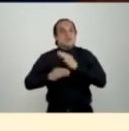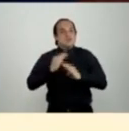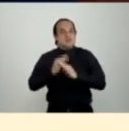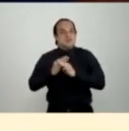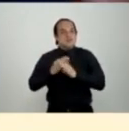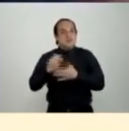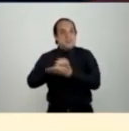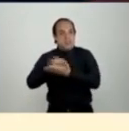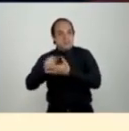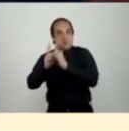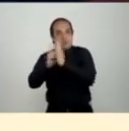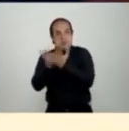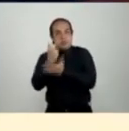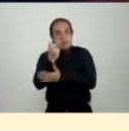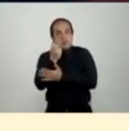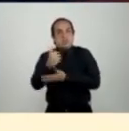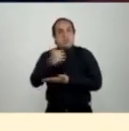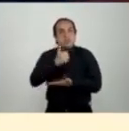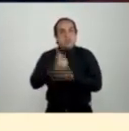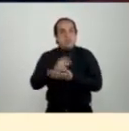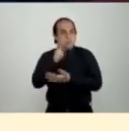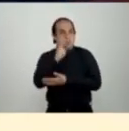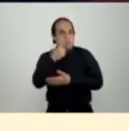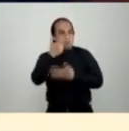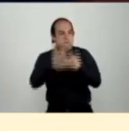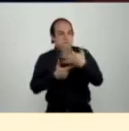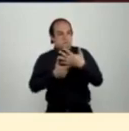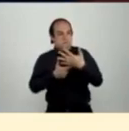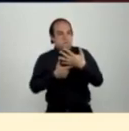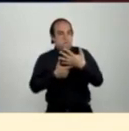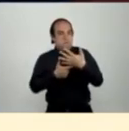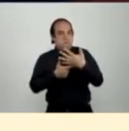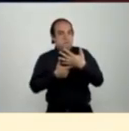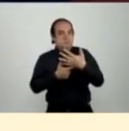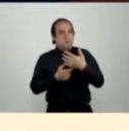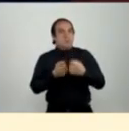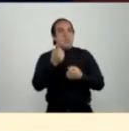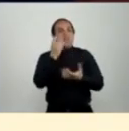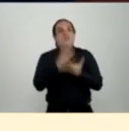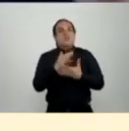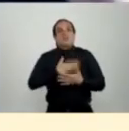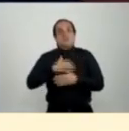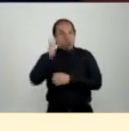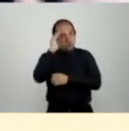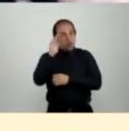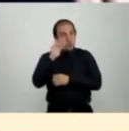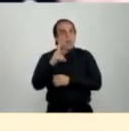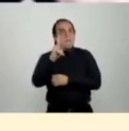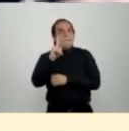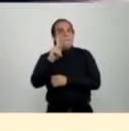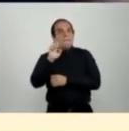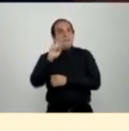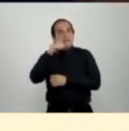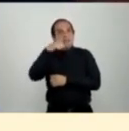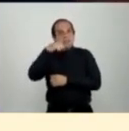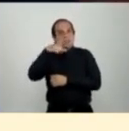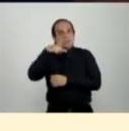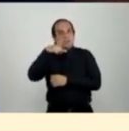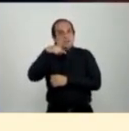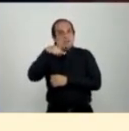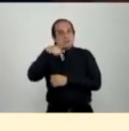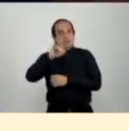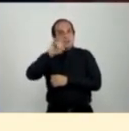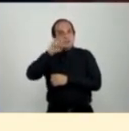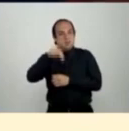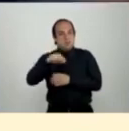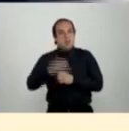Entonces yo miré la lista que me proponían y la única que no conocía era Pekín. Entonces dije, esa. Elegí la